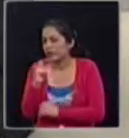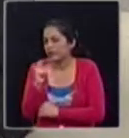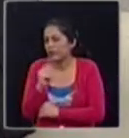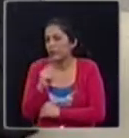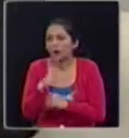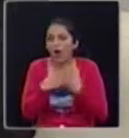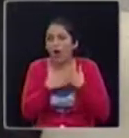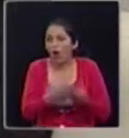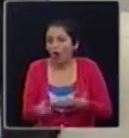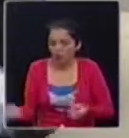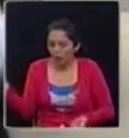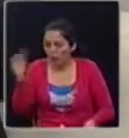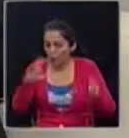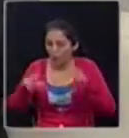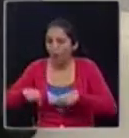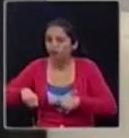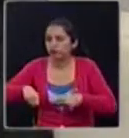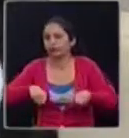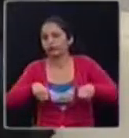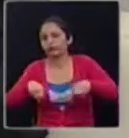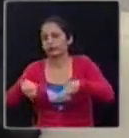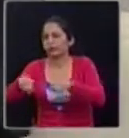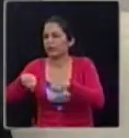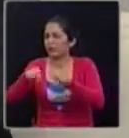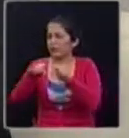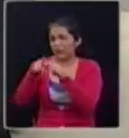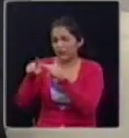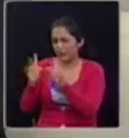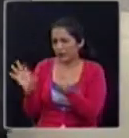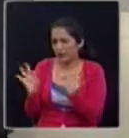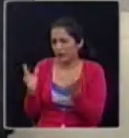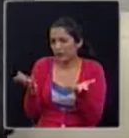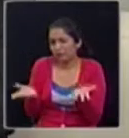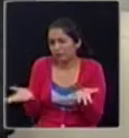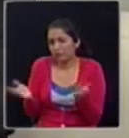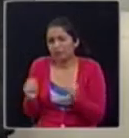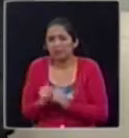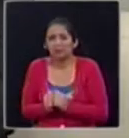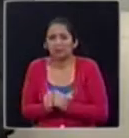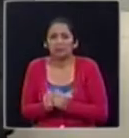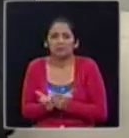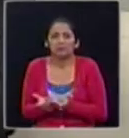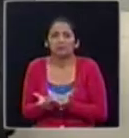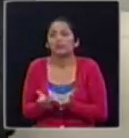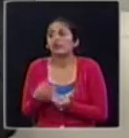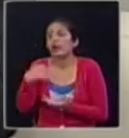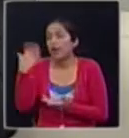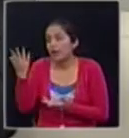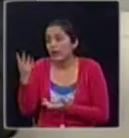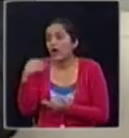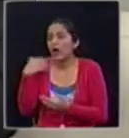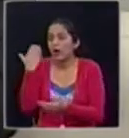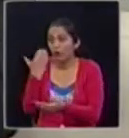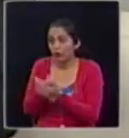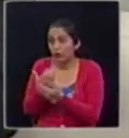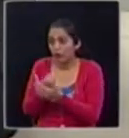montacargas, sistemas de almacenamiento, por darle un ejemplo, y también para el importador bienes de consumo, es decir,